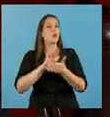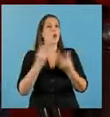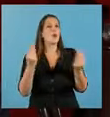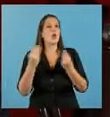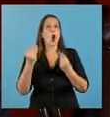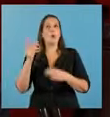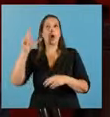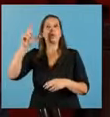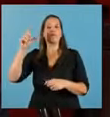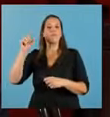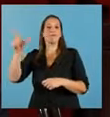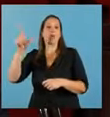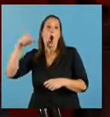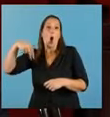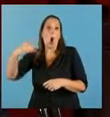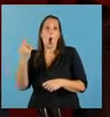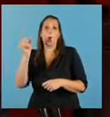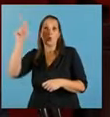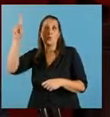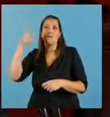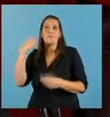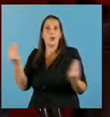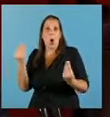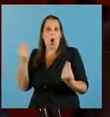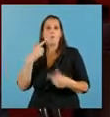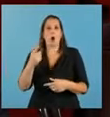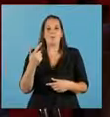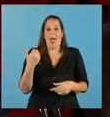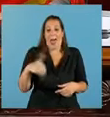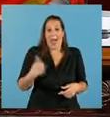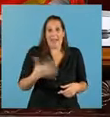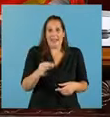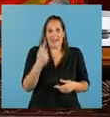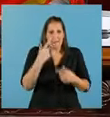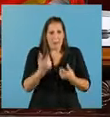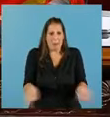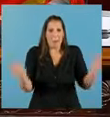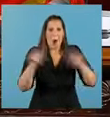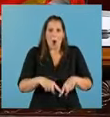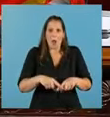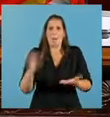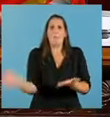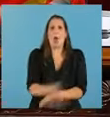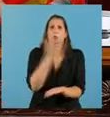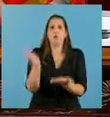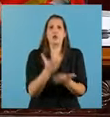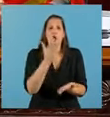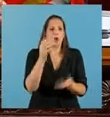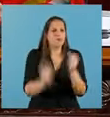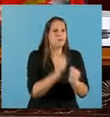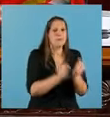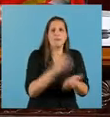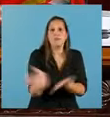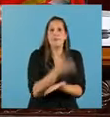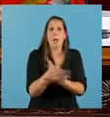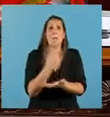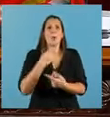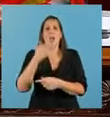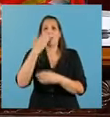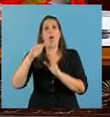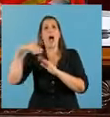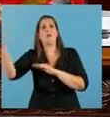Unidas. Argentina tiene que reconstruir su sistema productivo para evitar las crisis macroeconómicas que provienen del sector